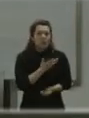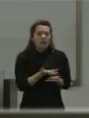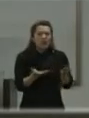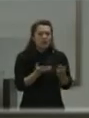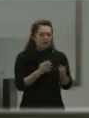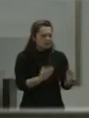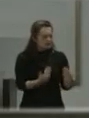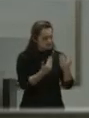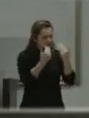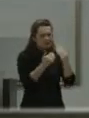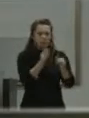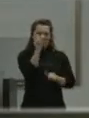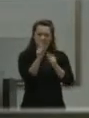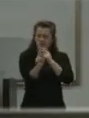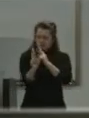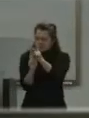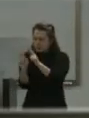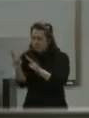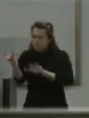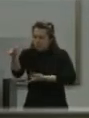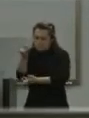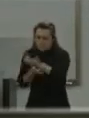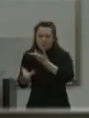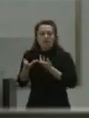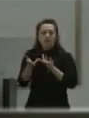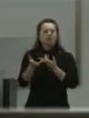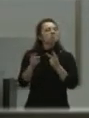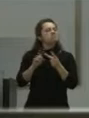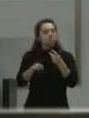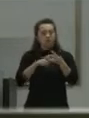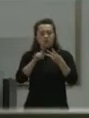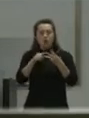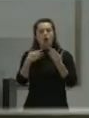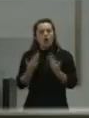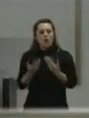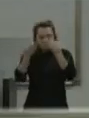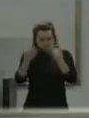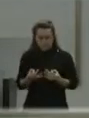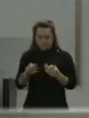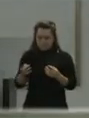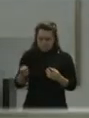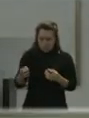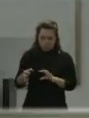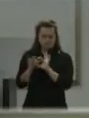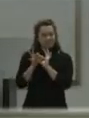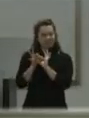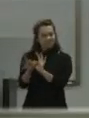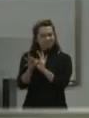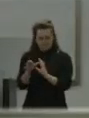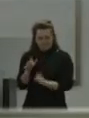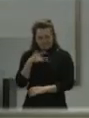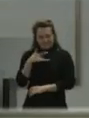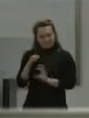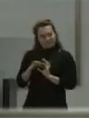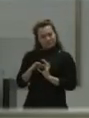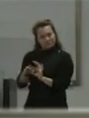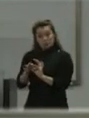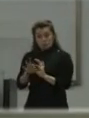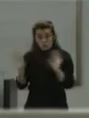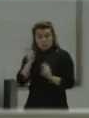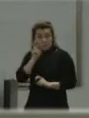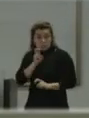voy a poder relacionarme con alguien más Cómo puedo Cómo puedo a formar un lazo afectivo no son